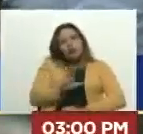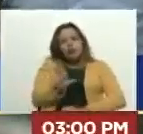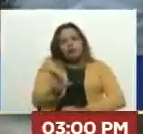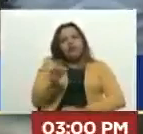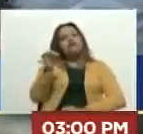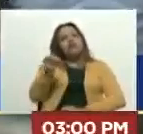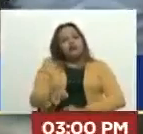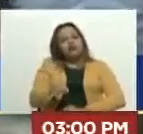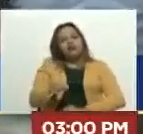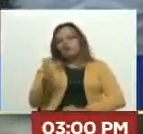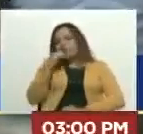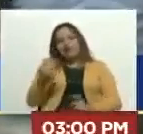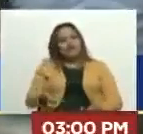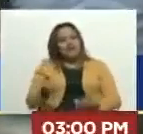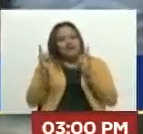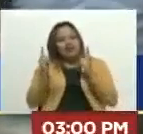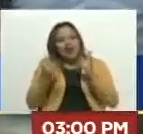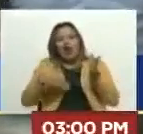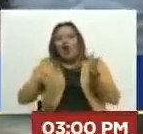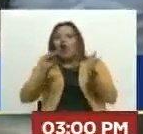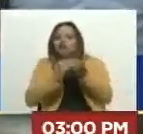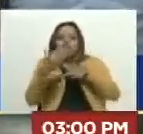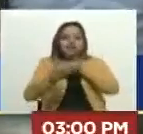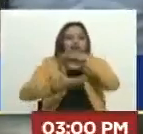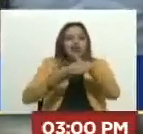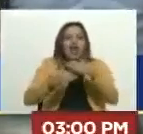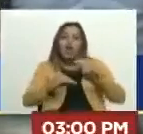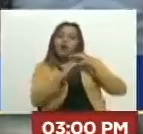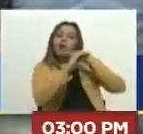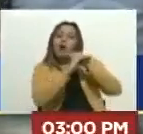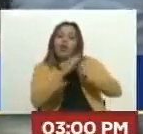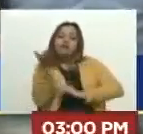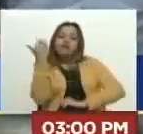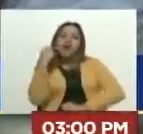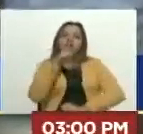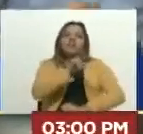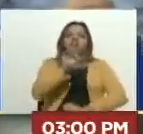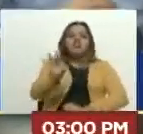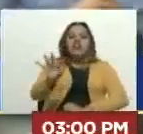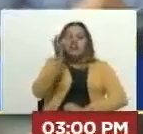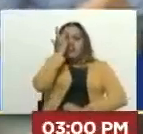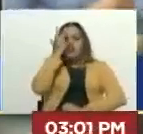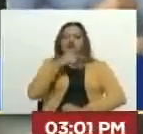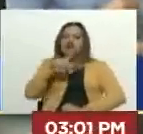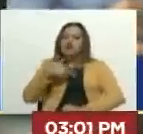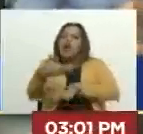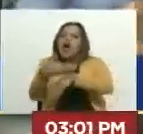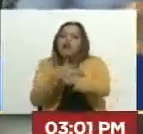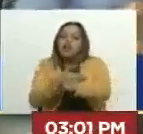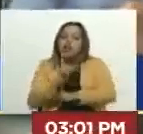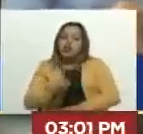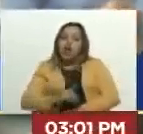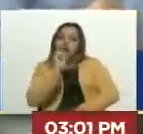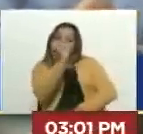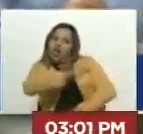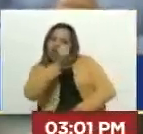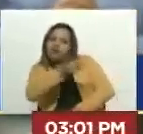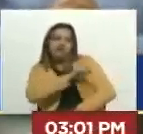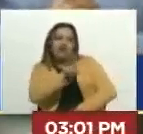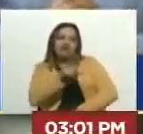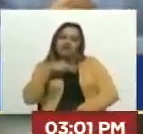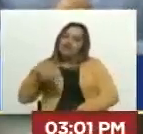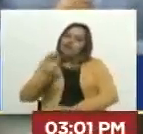Seguramente no vamos a permitir que ocurran hechos ni siquiera parecidos a un 23 de febrero. Vamos a actuar antes. No estamos amenazando a nadie, estamos defendiendo la